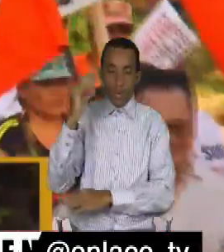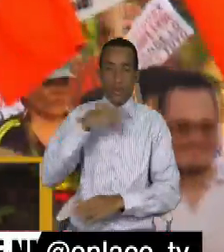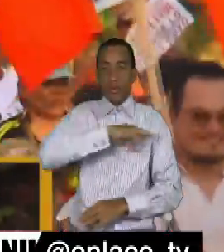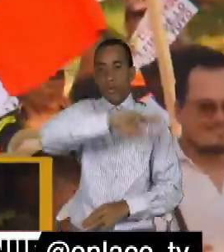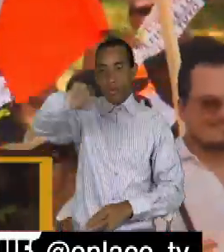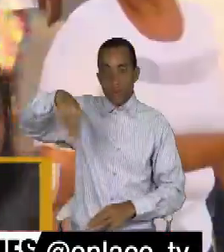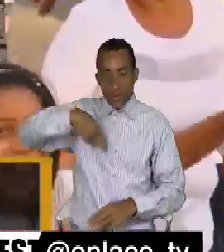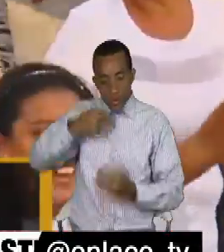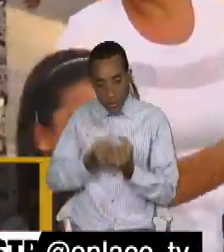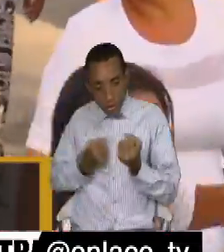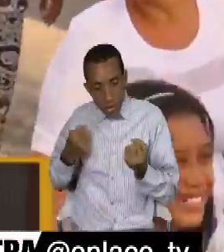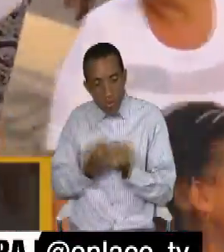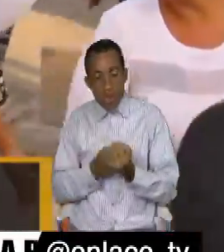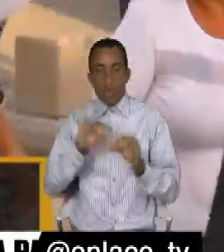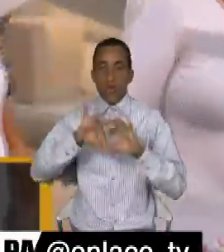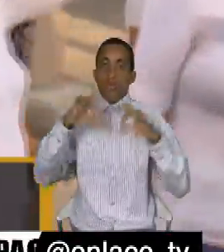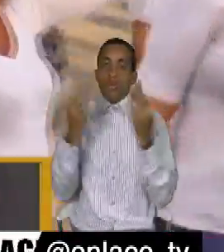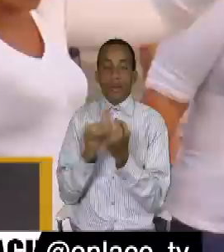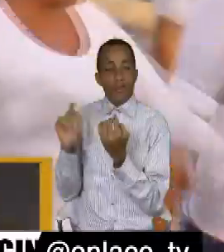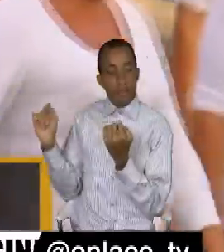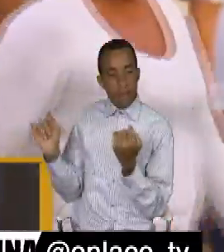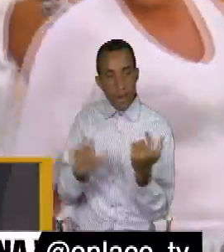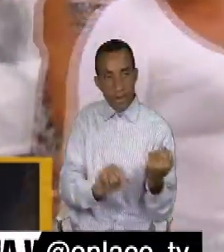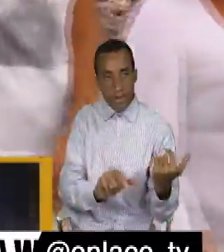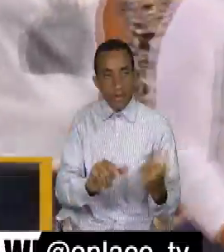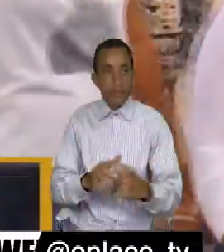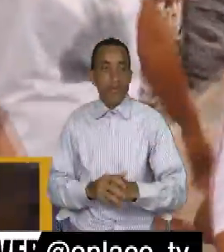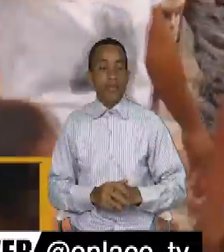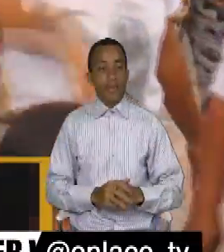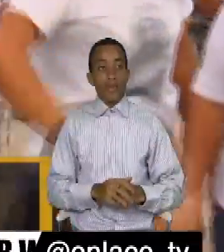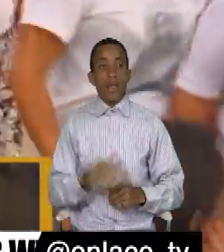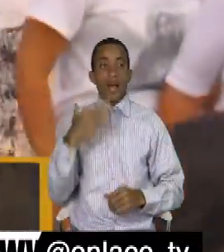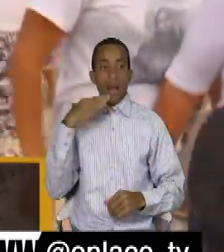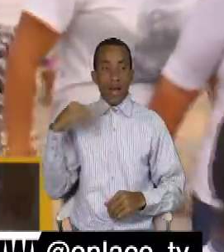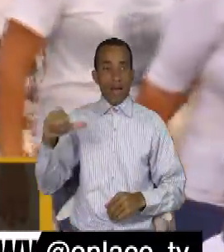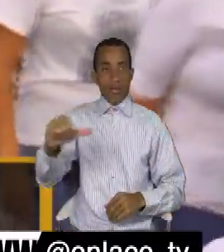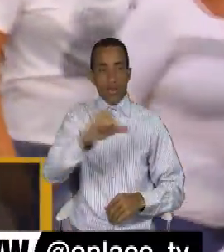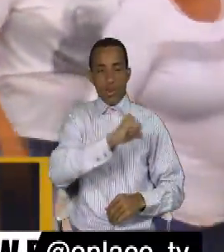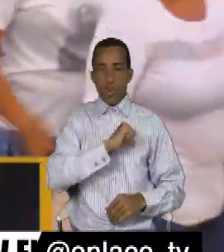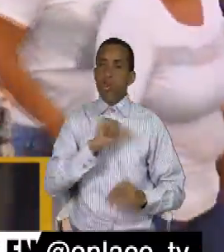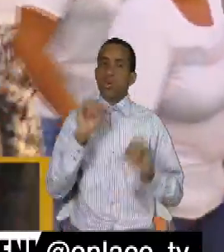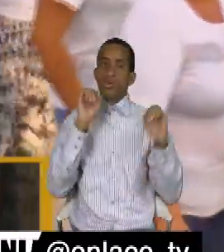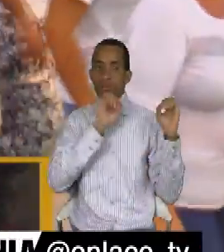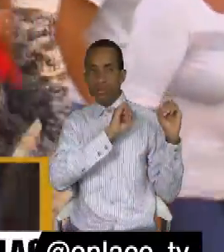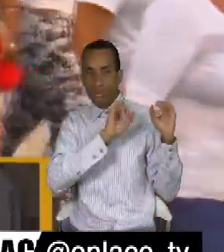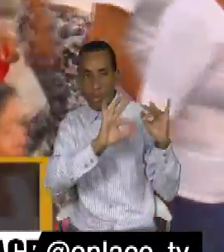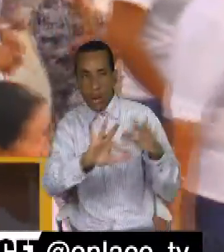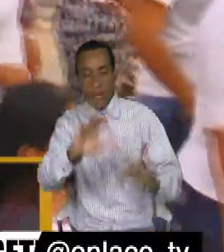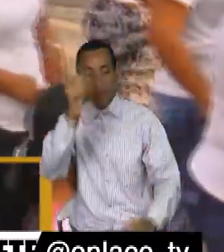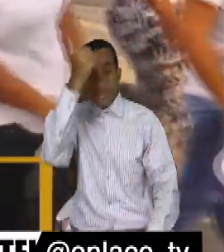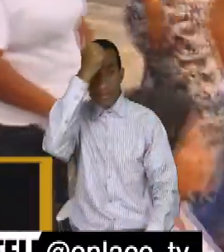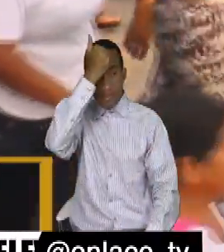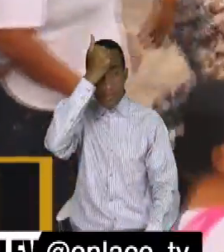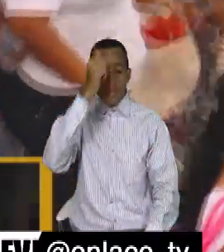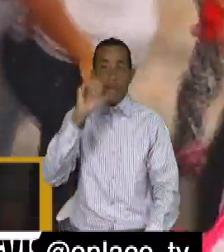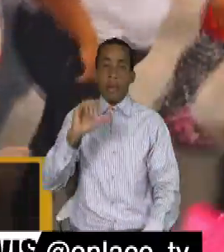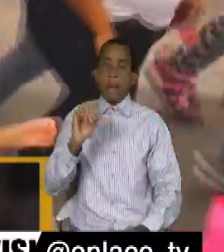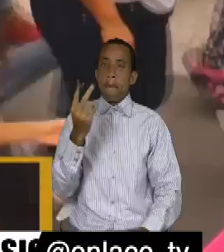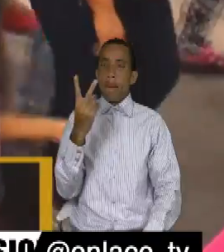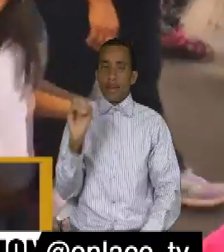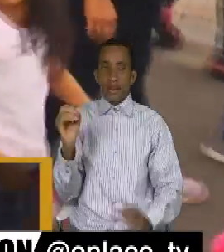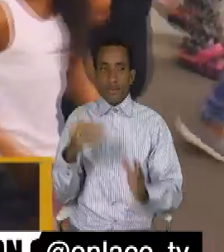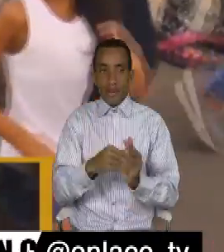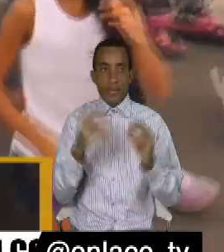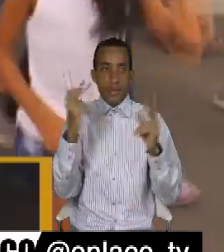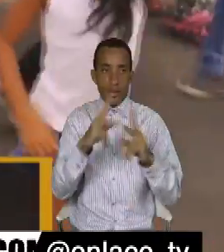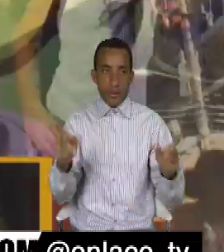a nuestras familias. Las mujeres fueron protagonistas en esta movilización en la que participaron al menos 20 mil personas. También pidieron